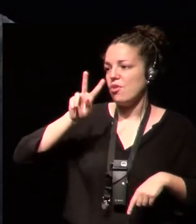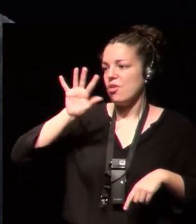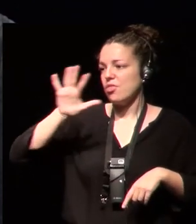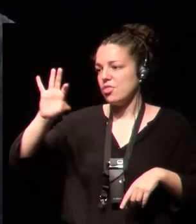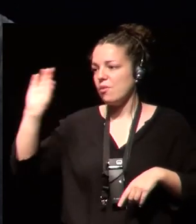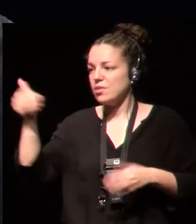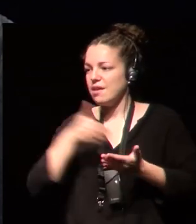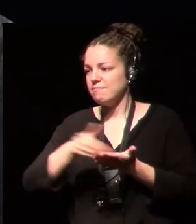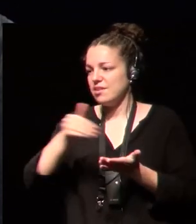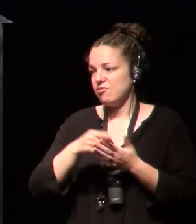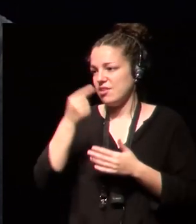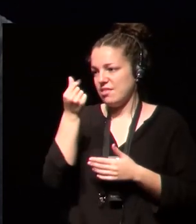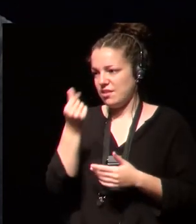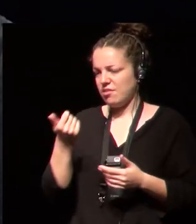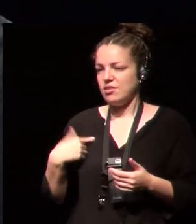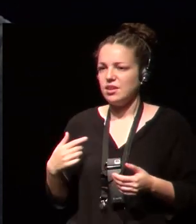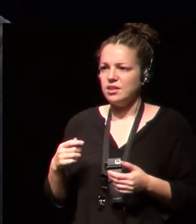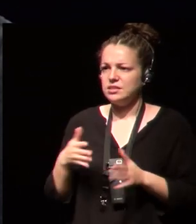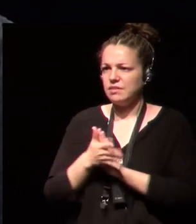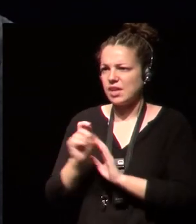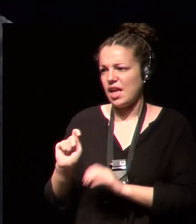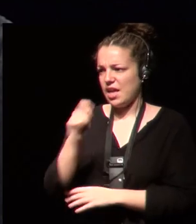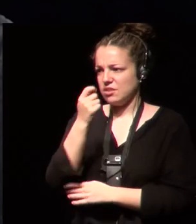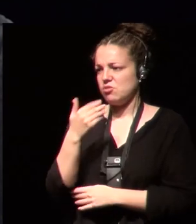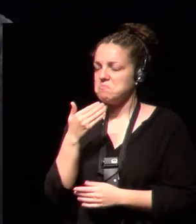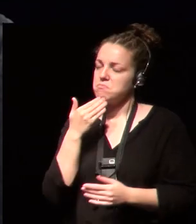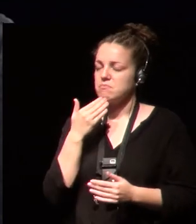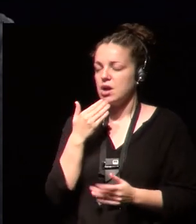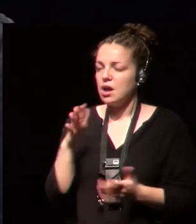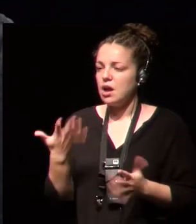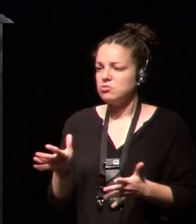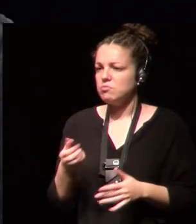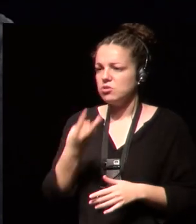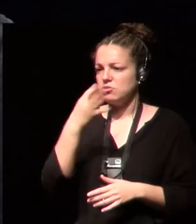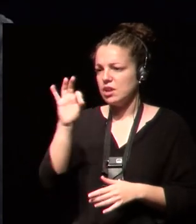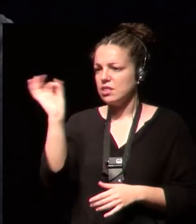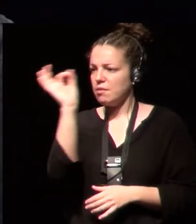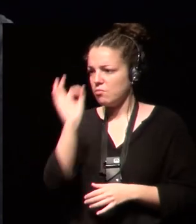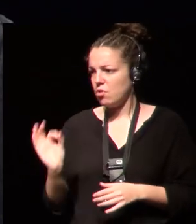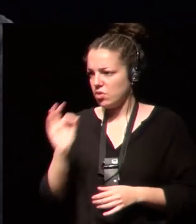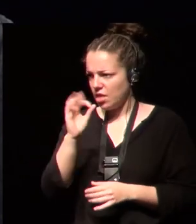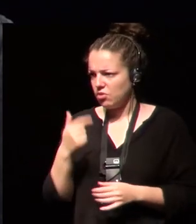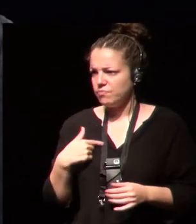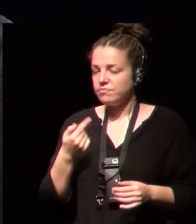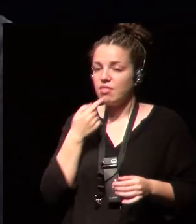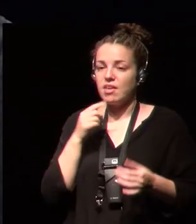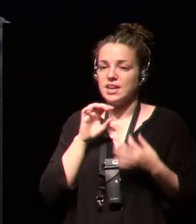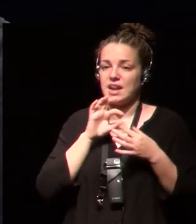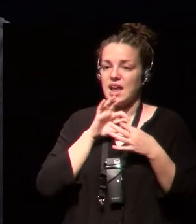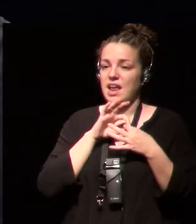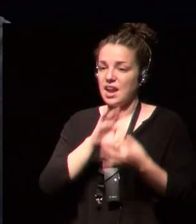un 30%. Cada una de estas aplicaciones, cada una de estas relaciones es una